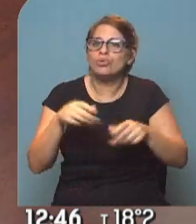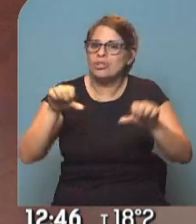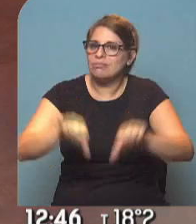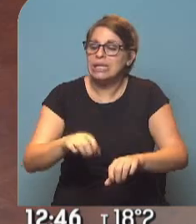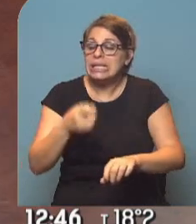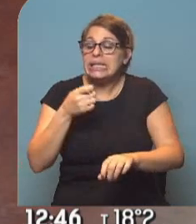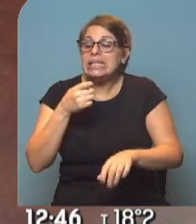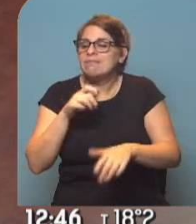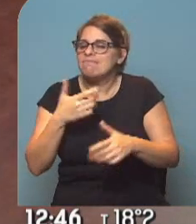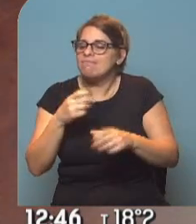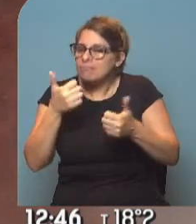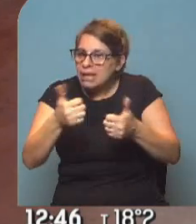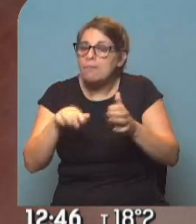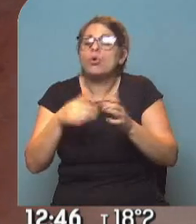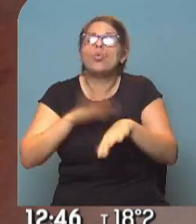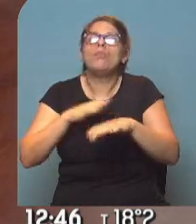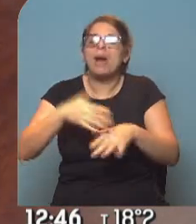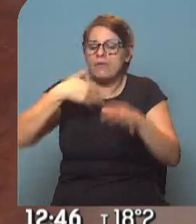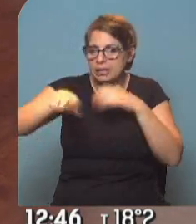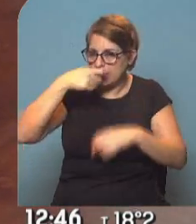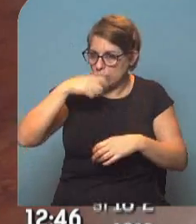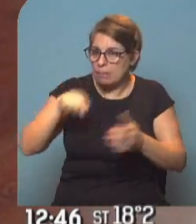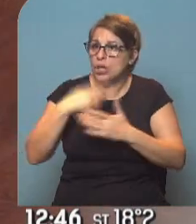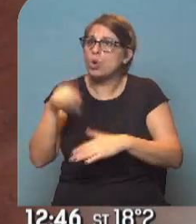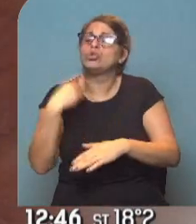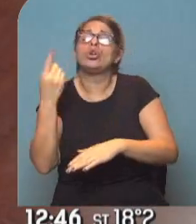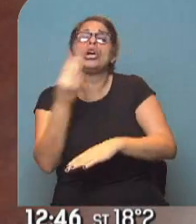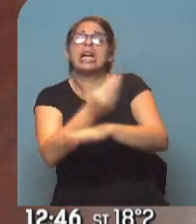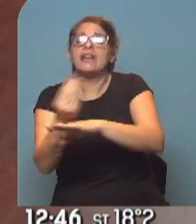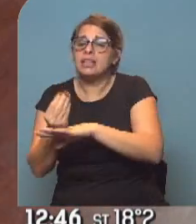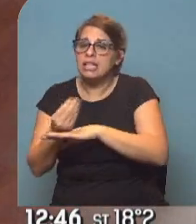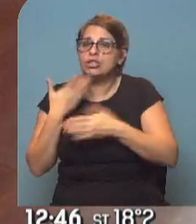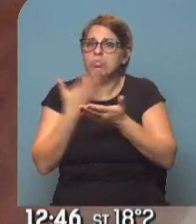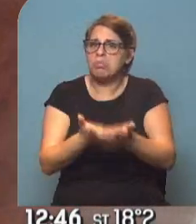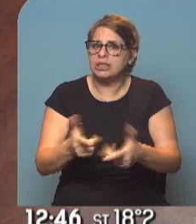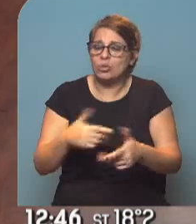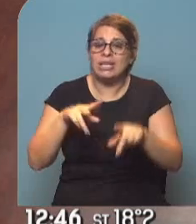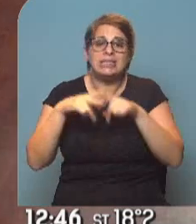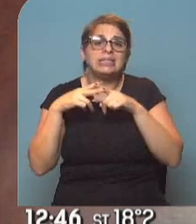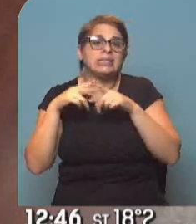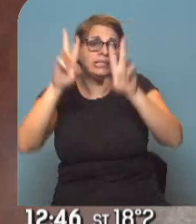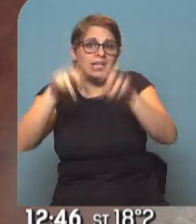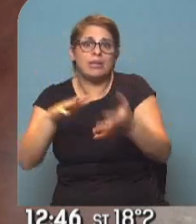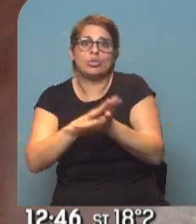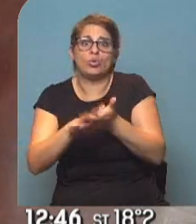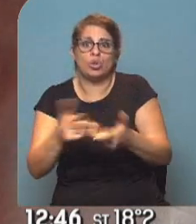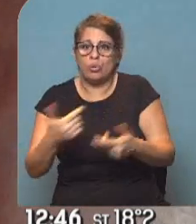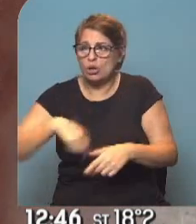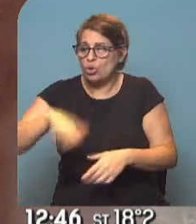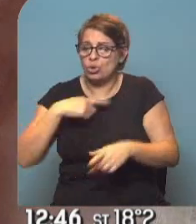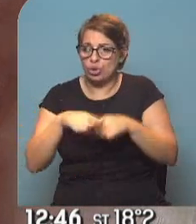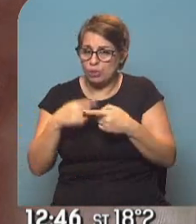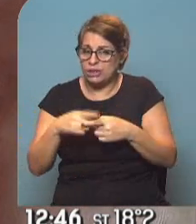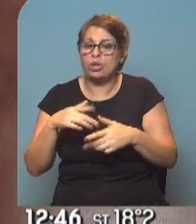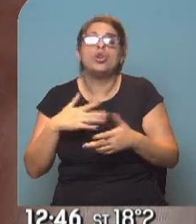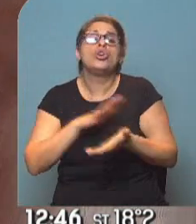narcotráfico. Ahora, ninguno de los otros candidatos tiene una propuesta para esto. Digamos. Básicamente un tema que no tiene solución. Nosotros no somos políticos, lo podemos decir. No hay una solución